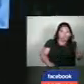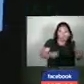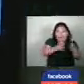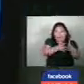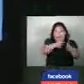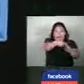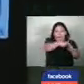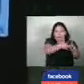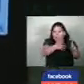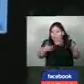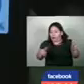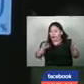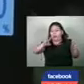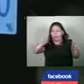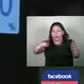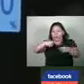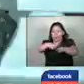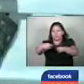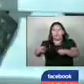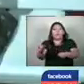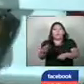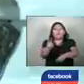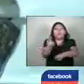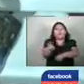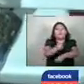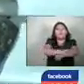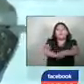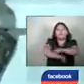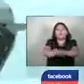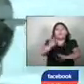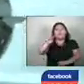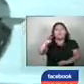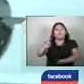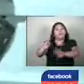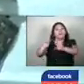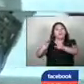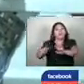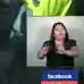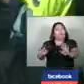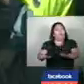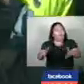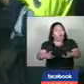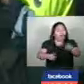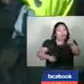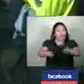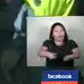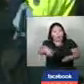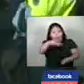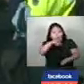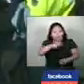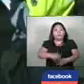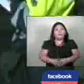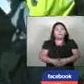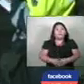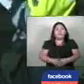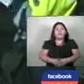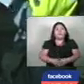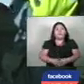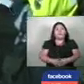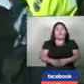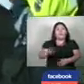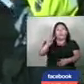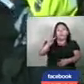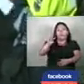de diciembre del año pasado, se detuvieron a 207 personas por conducir en estado de ebriedad, mientras que en